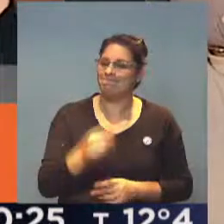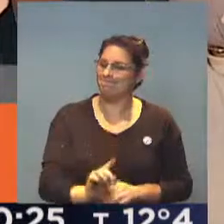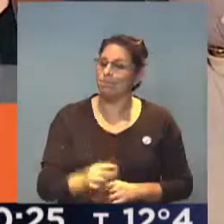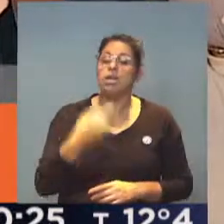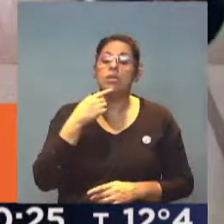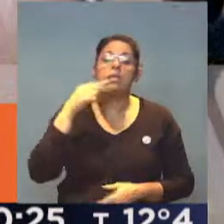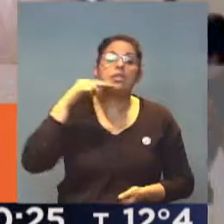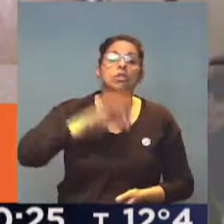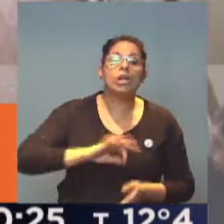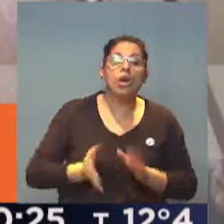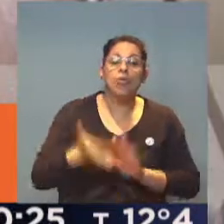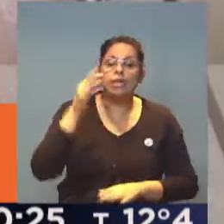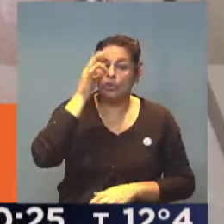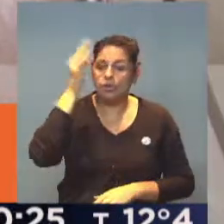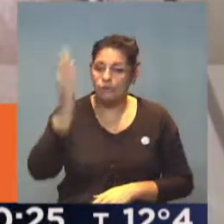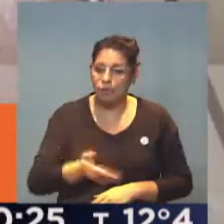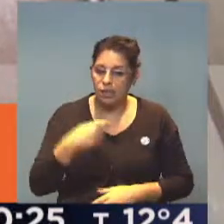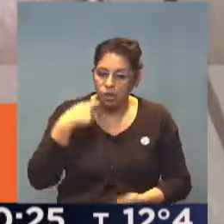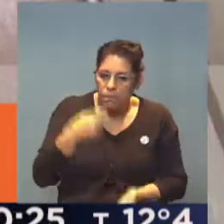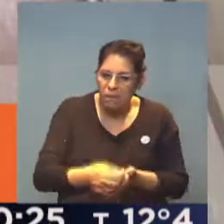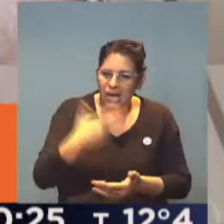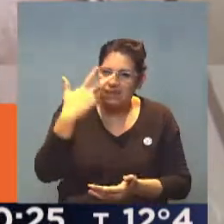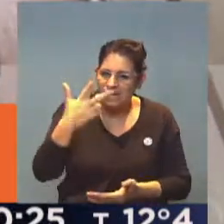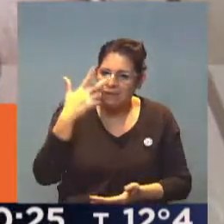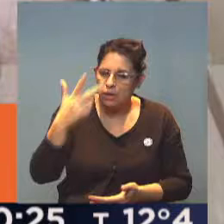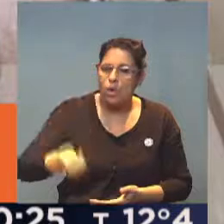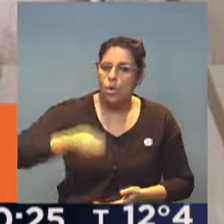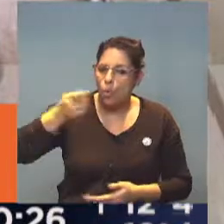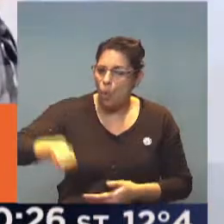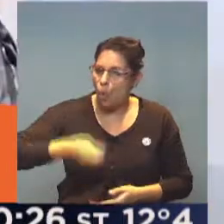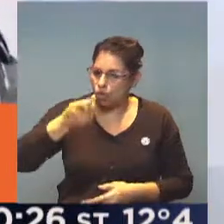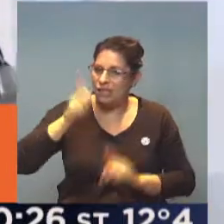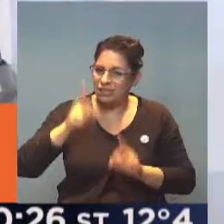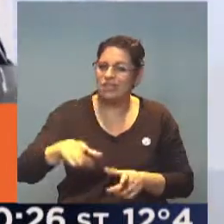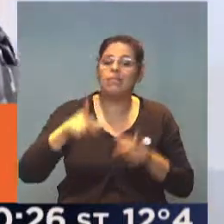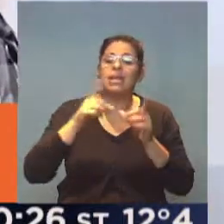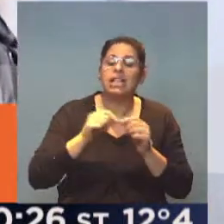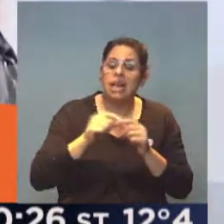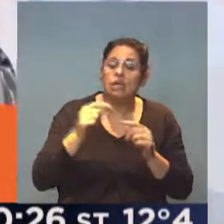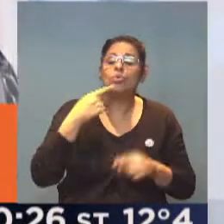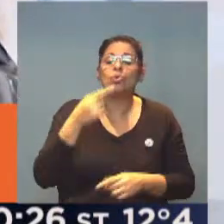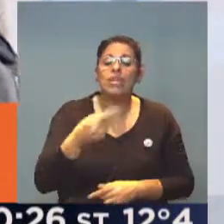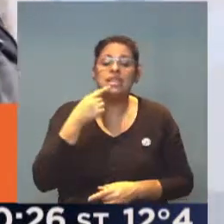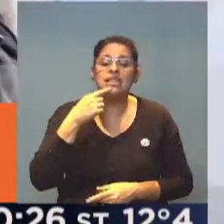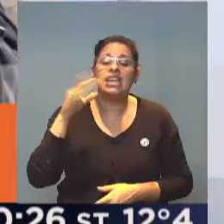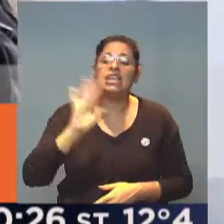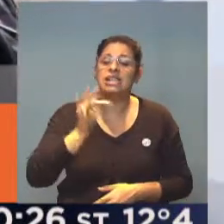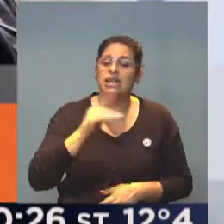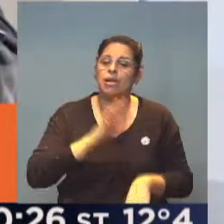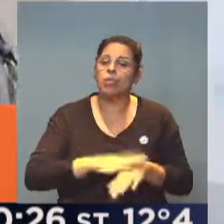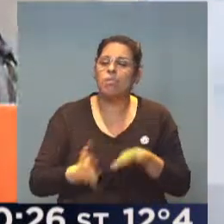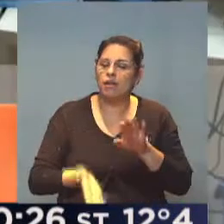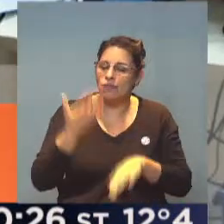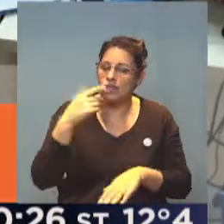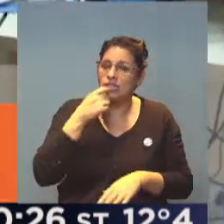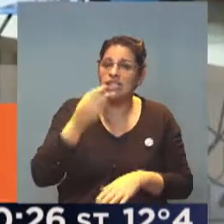contempla el aumento salarial del 20% a pagarse en tres etapas y atado a una cláusula gatillo que se accionará en diciembre por la inflación.